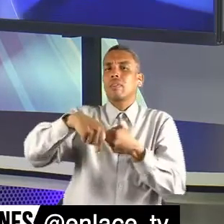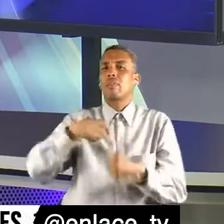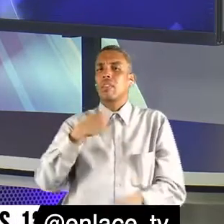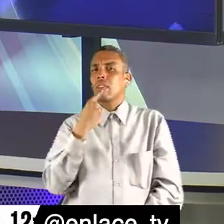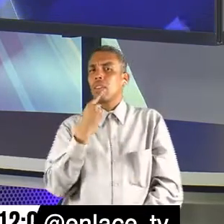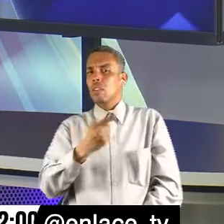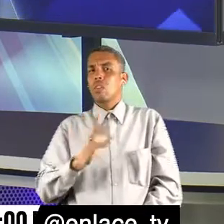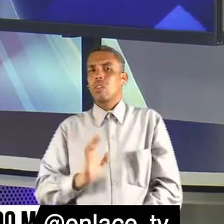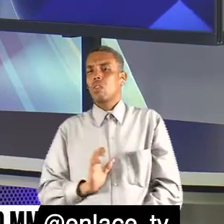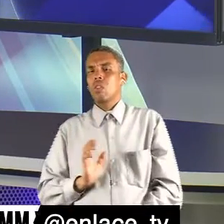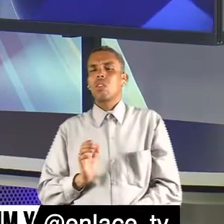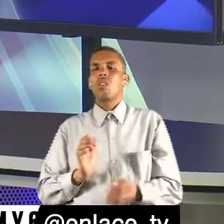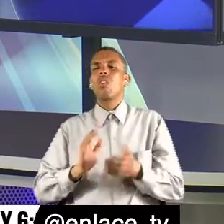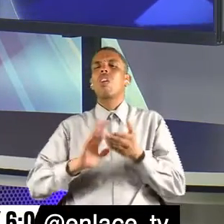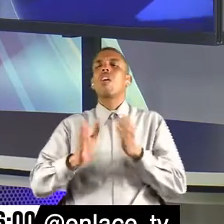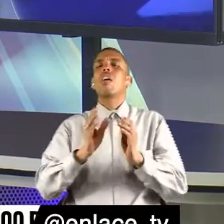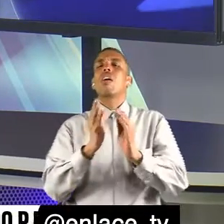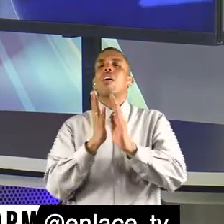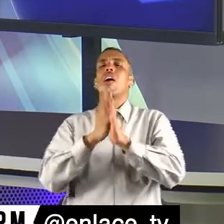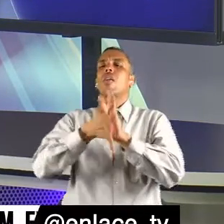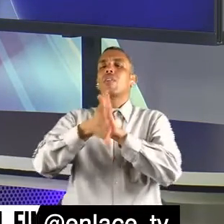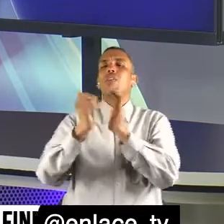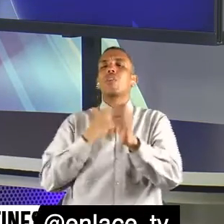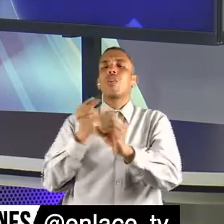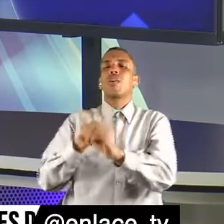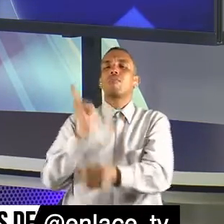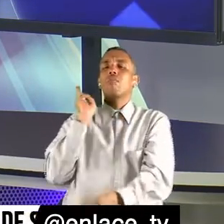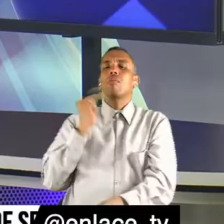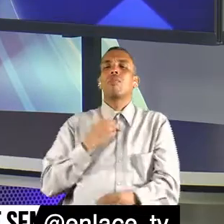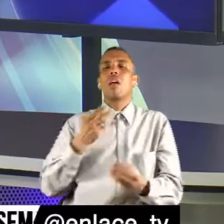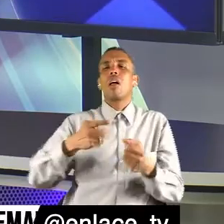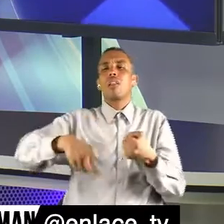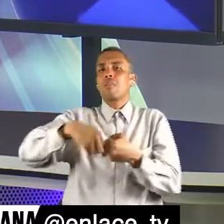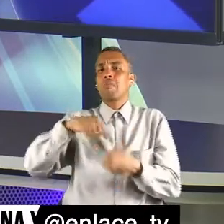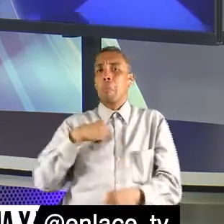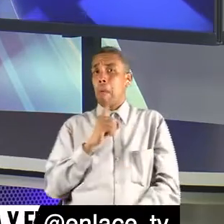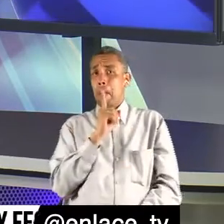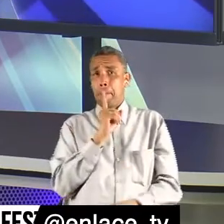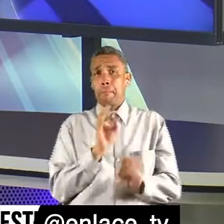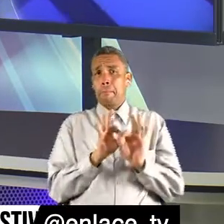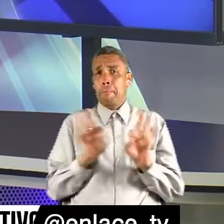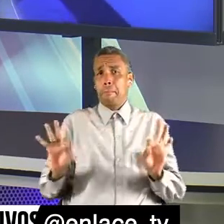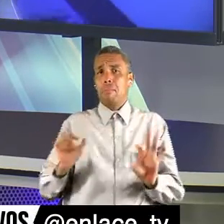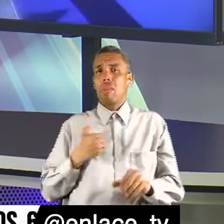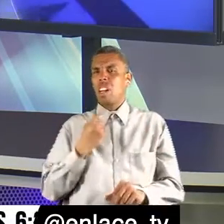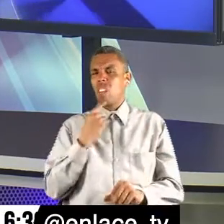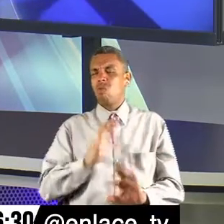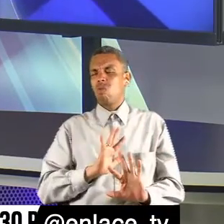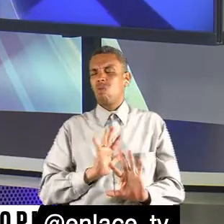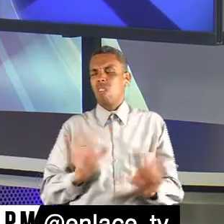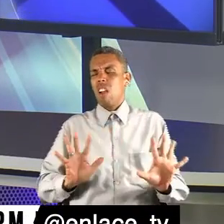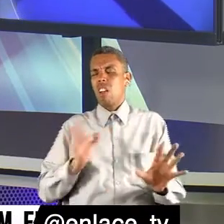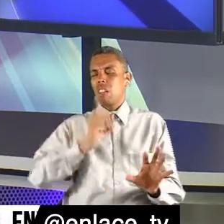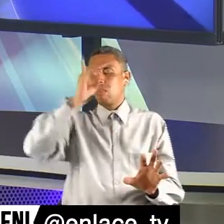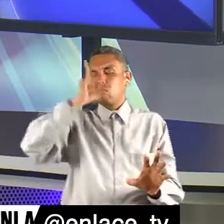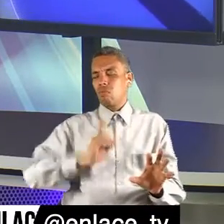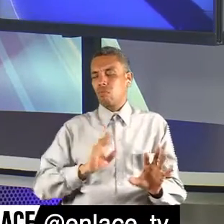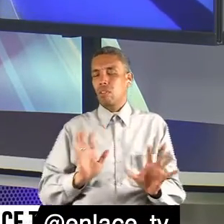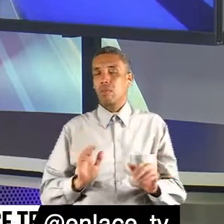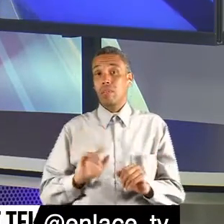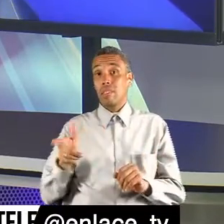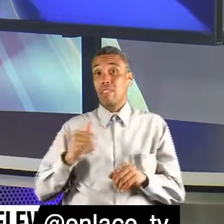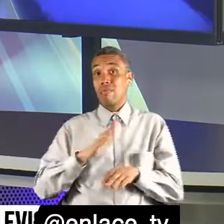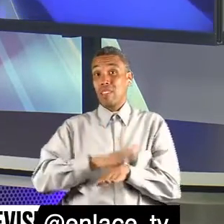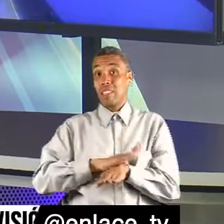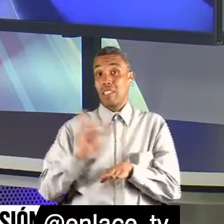tomó una decisión. Dialogamos con el técnico del Onceno Aurinegro, quien esta tarde sostendrá una reunión con la Junta Directiva de la